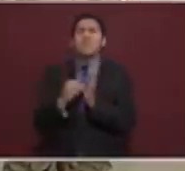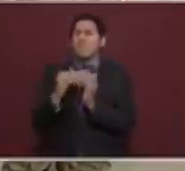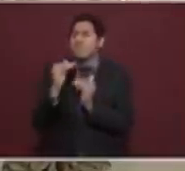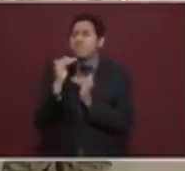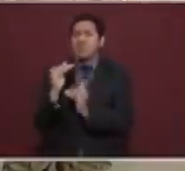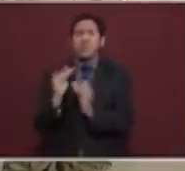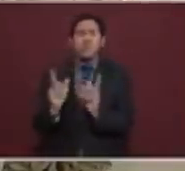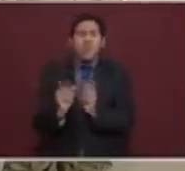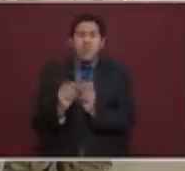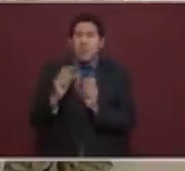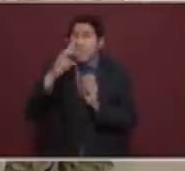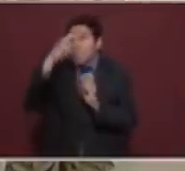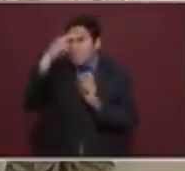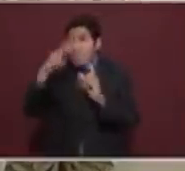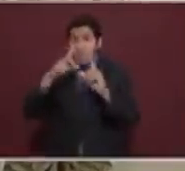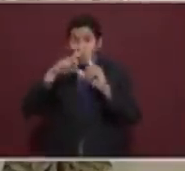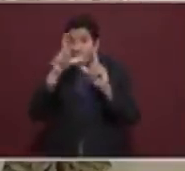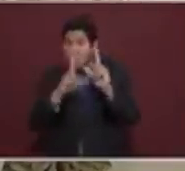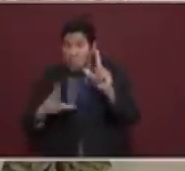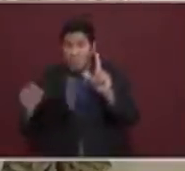para todo el país